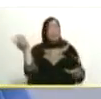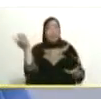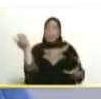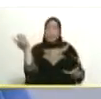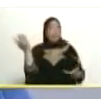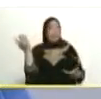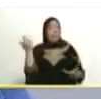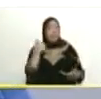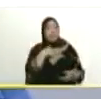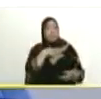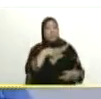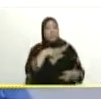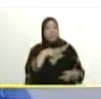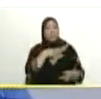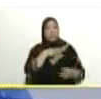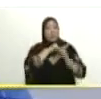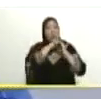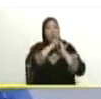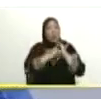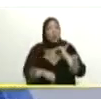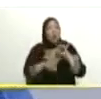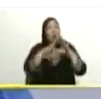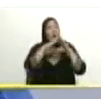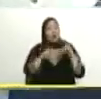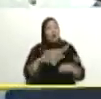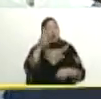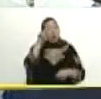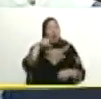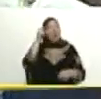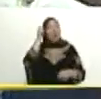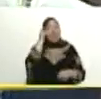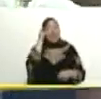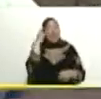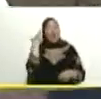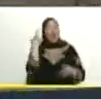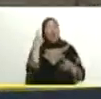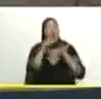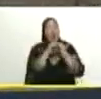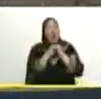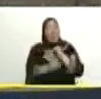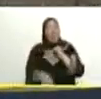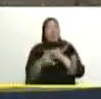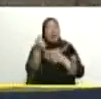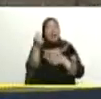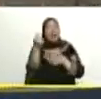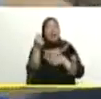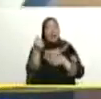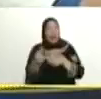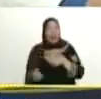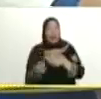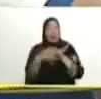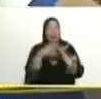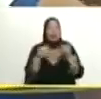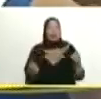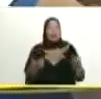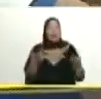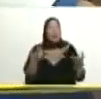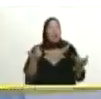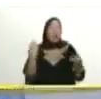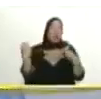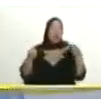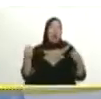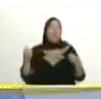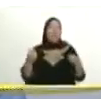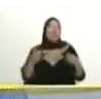Yo sí paro todos los días, yo. Paro todos los días. De tripas corazones. Hago de tripas